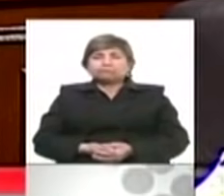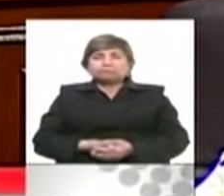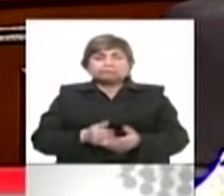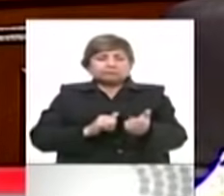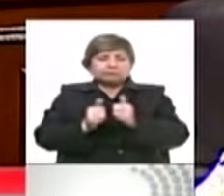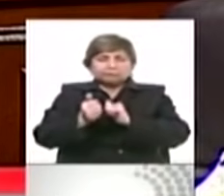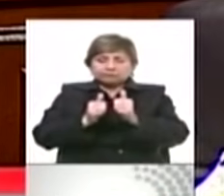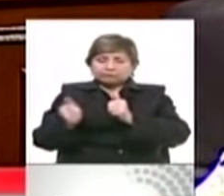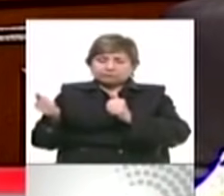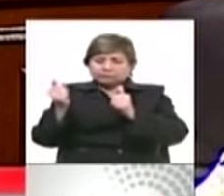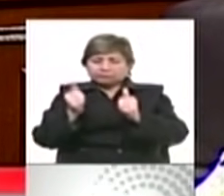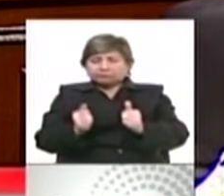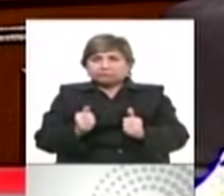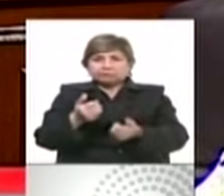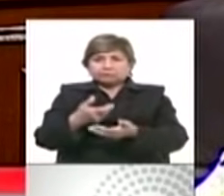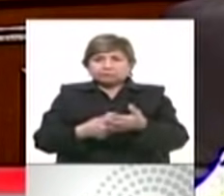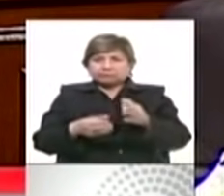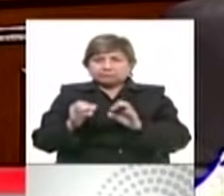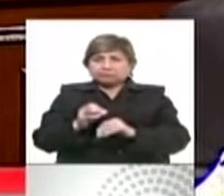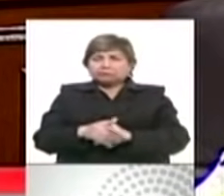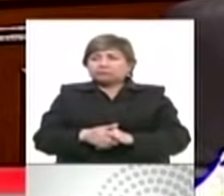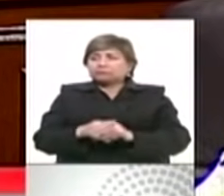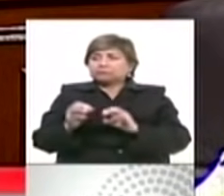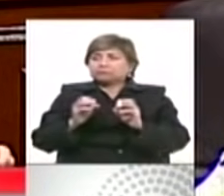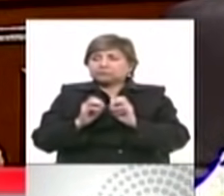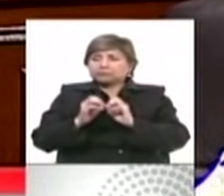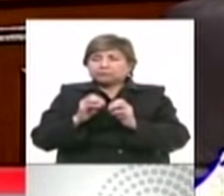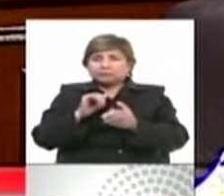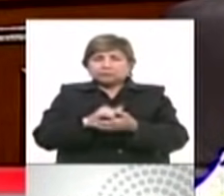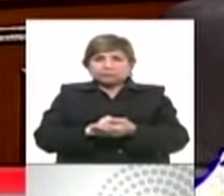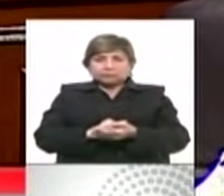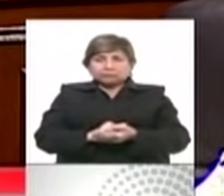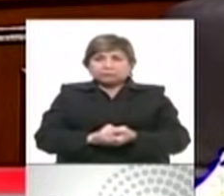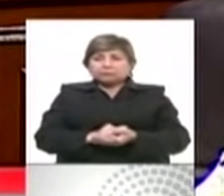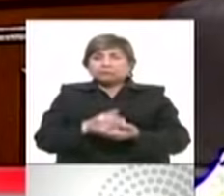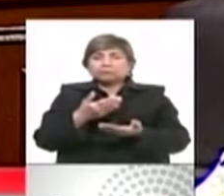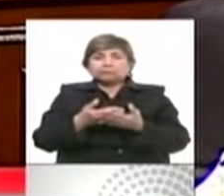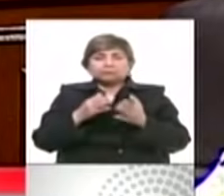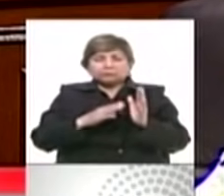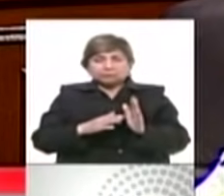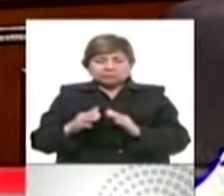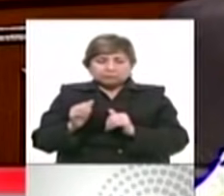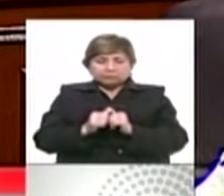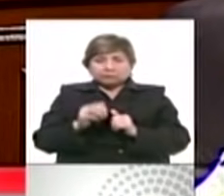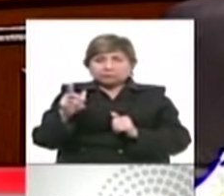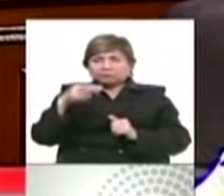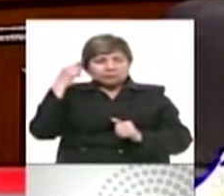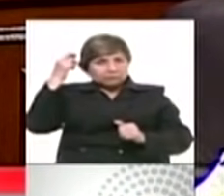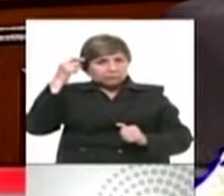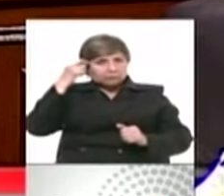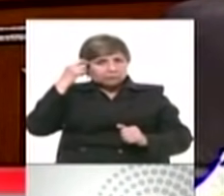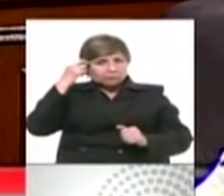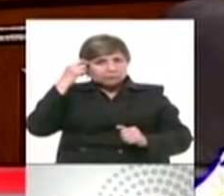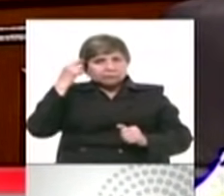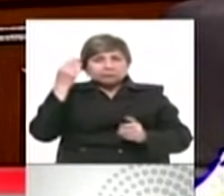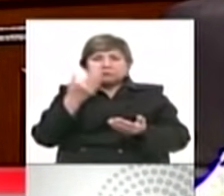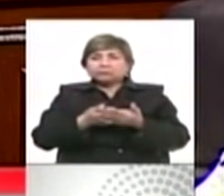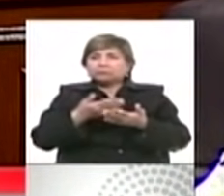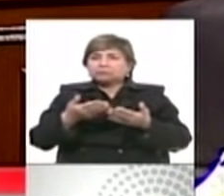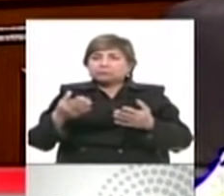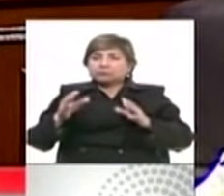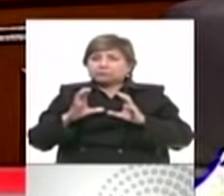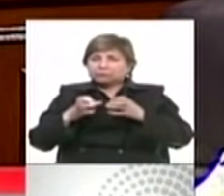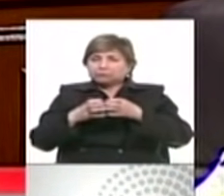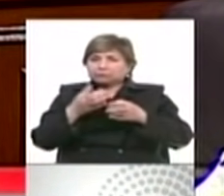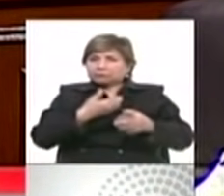hemos tenido recientemente con un Guido Bellido que nos ha traído muchos problemas económicos al Perú. Nos dice usted que son de